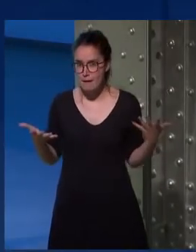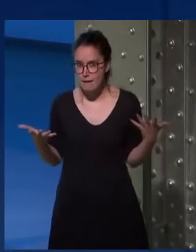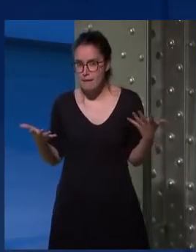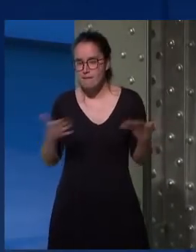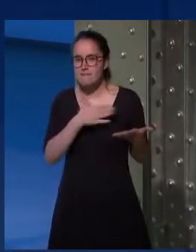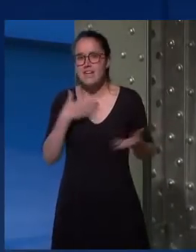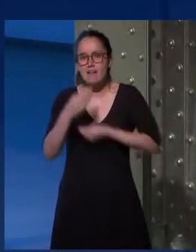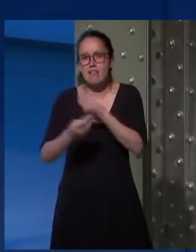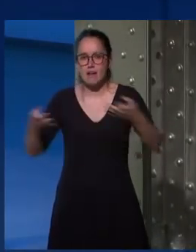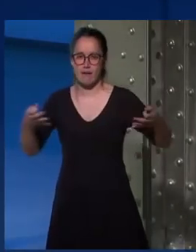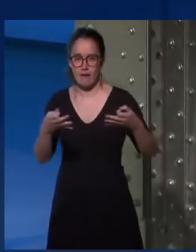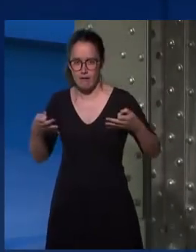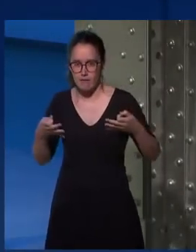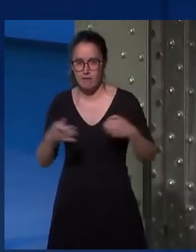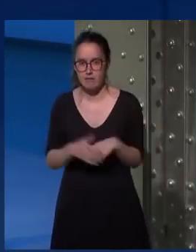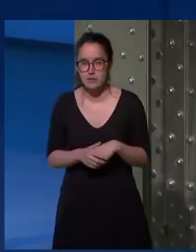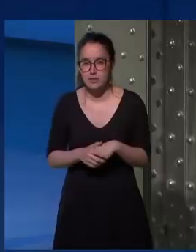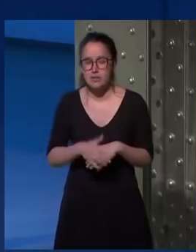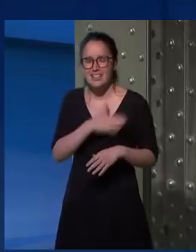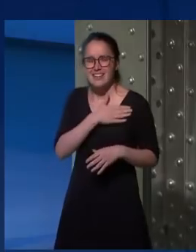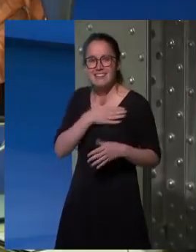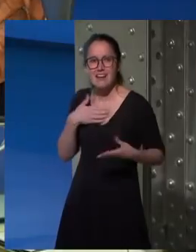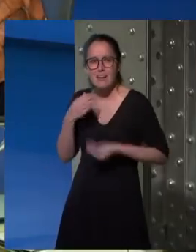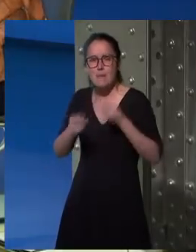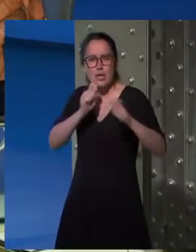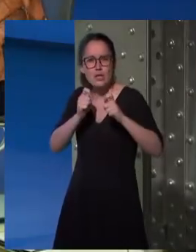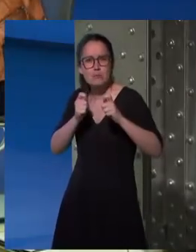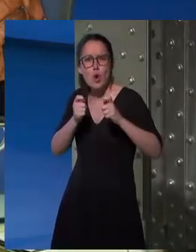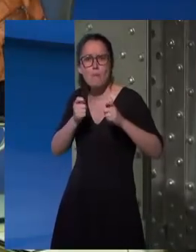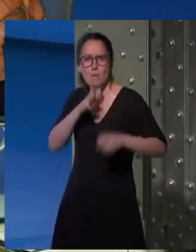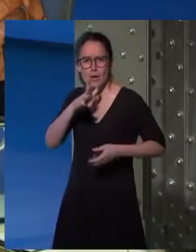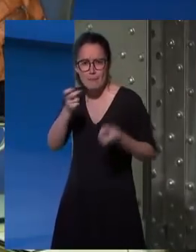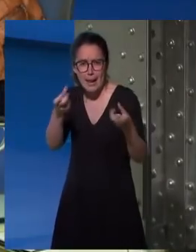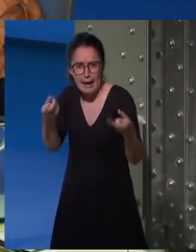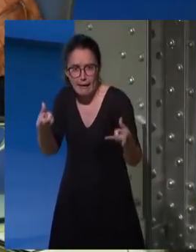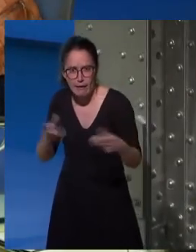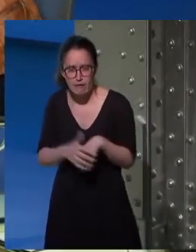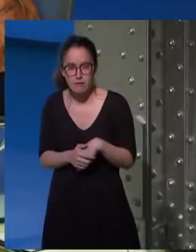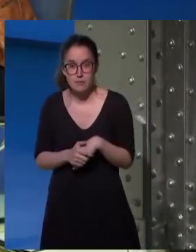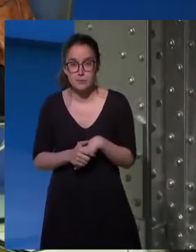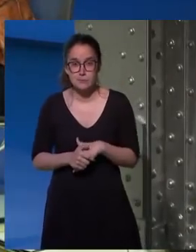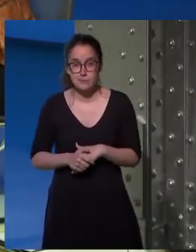qué quieren hacer con el periodismo? ¿Qué quieren hacer con el periodismo? ¿Por qué hacen periodismo?